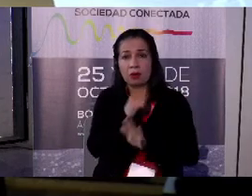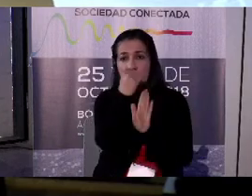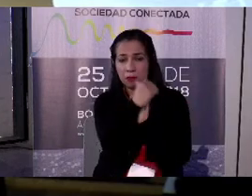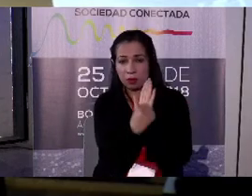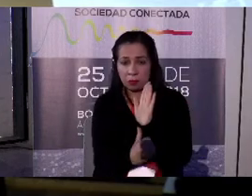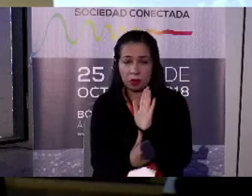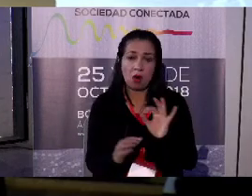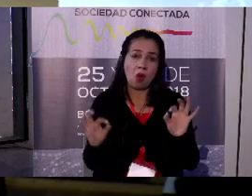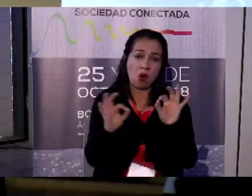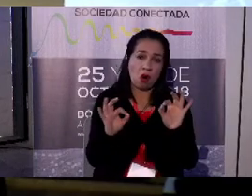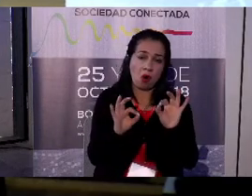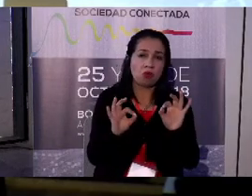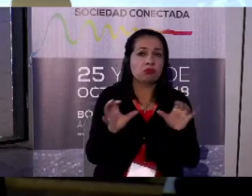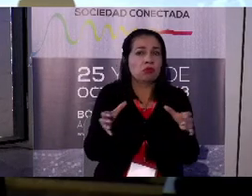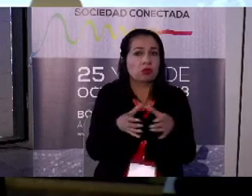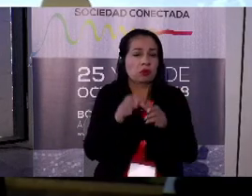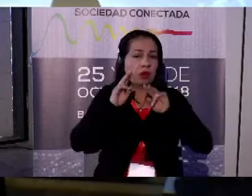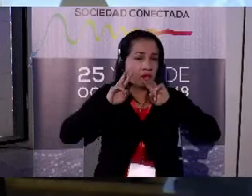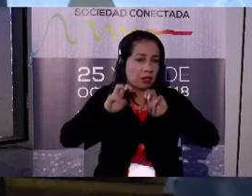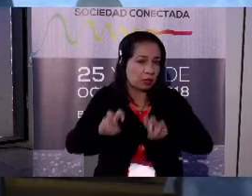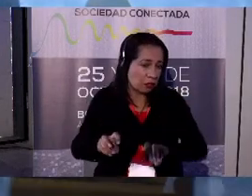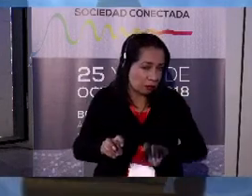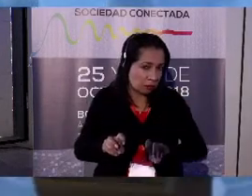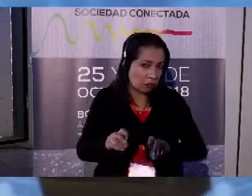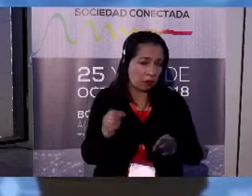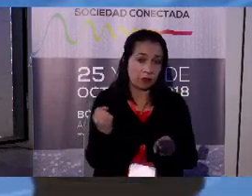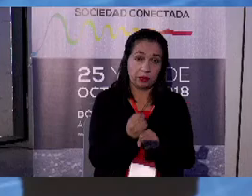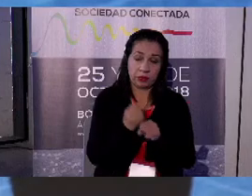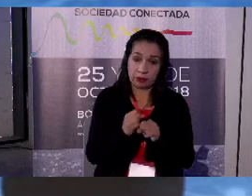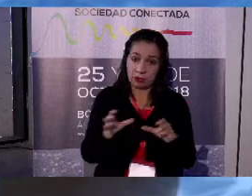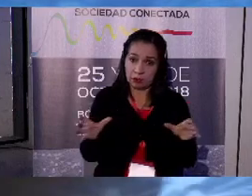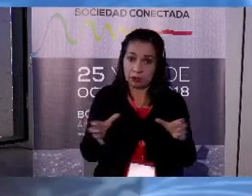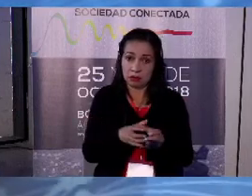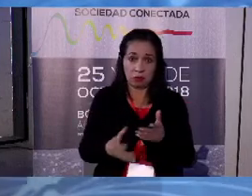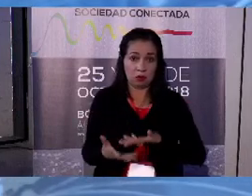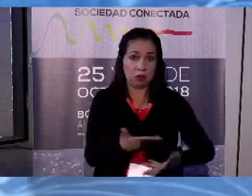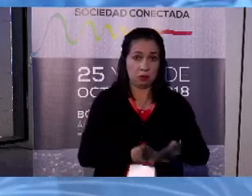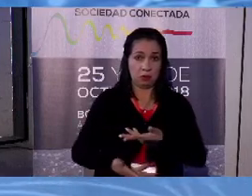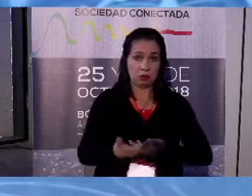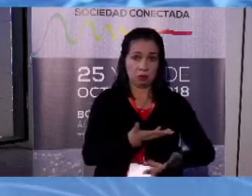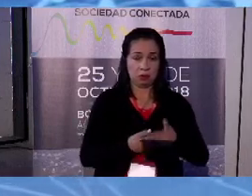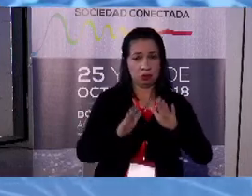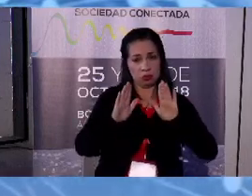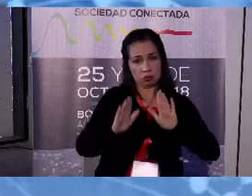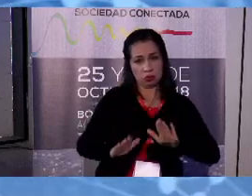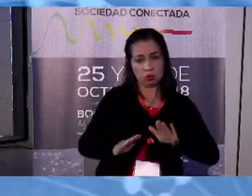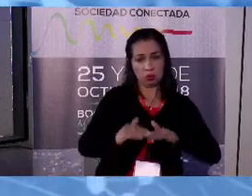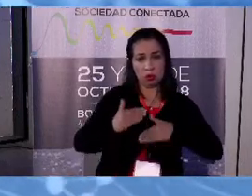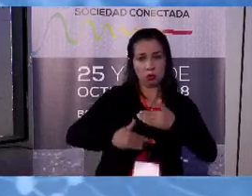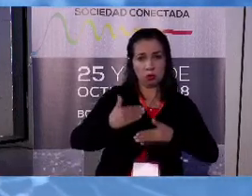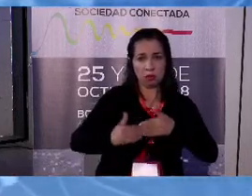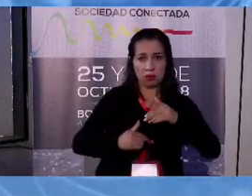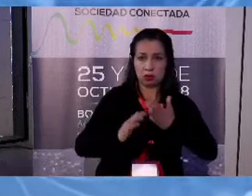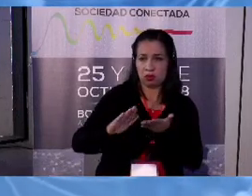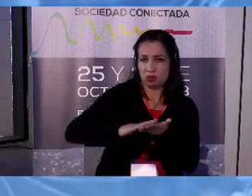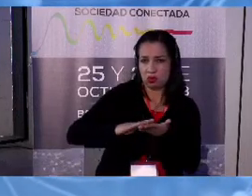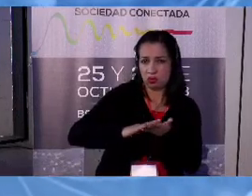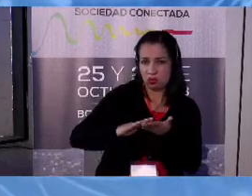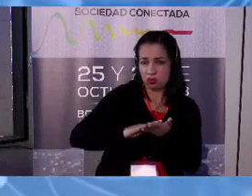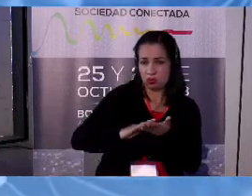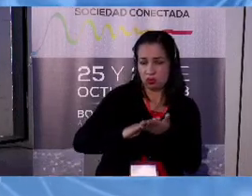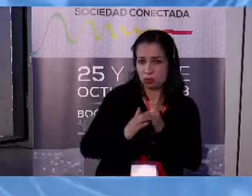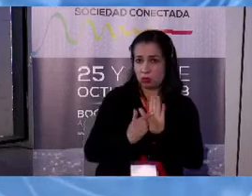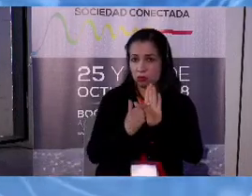investigadores tal vez yban a trabajar conjuntamente y construir una solución O de pronto